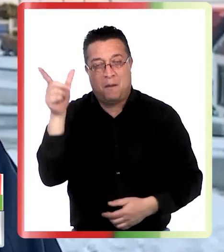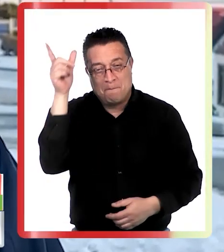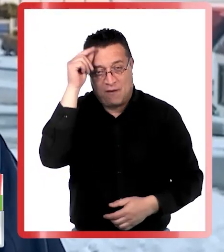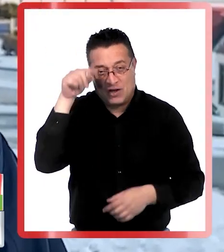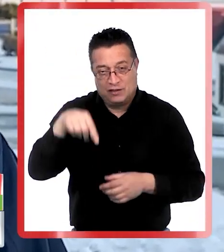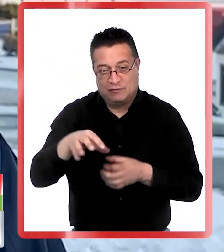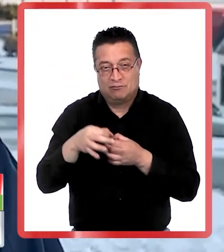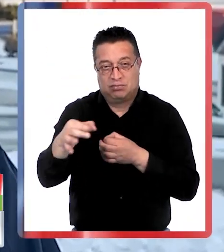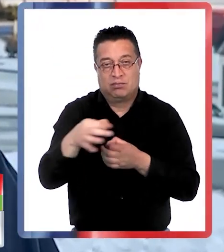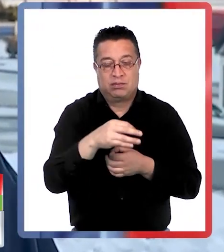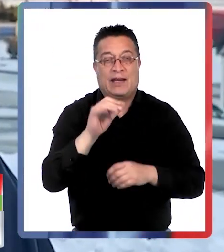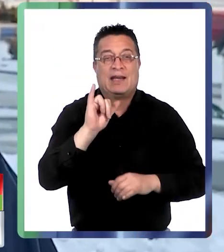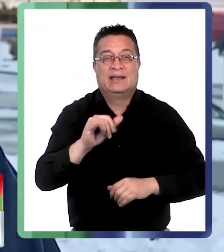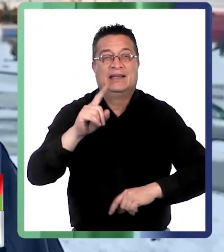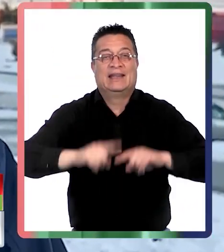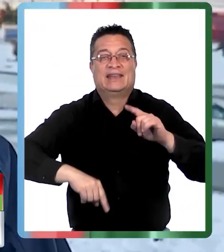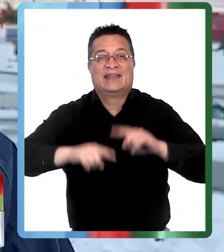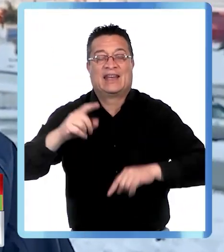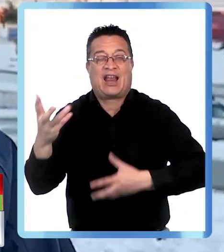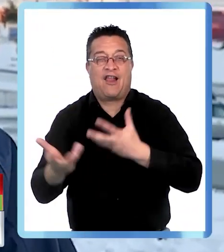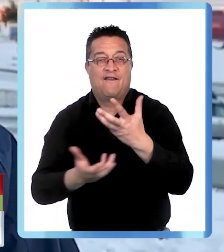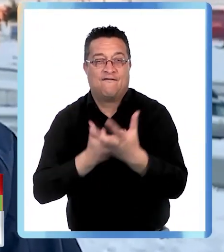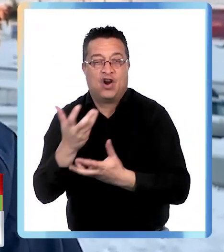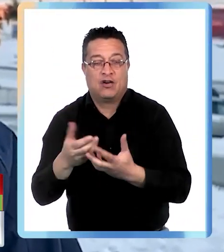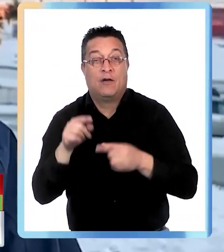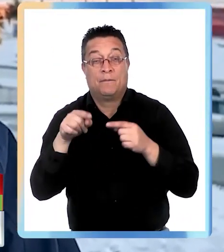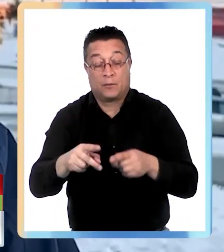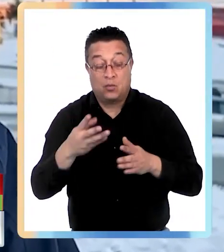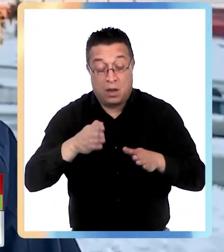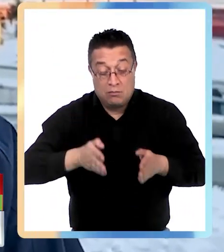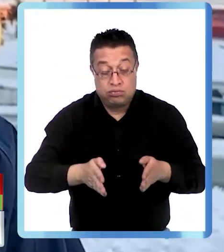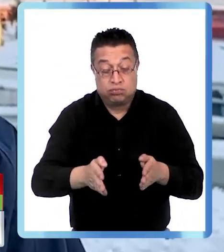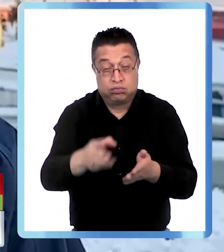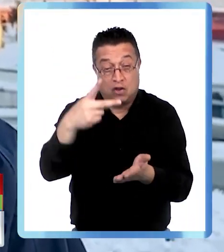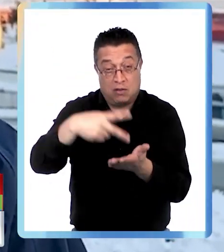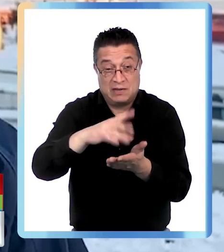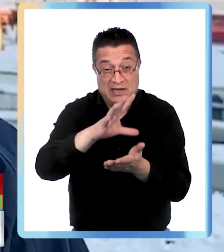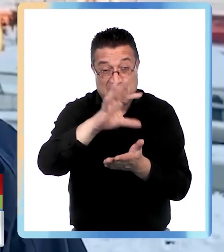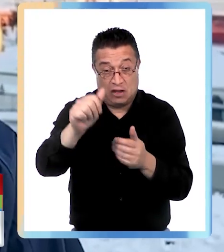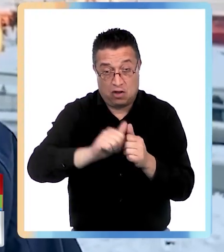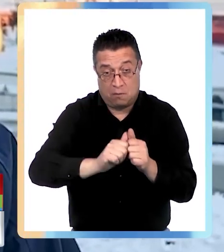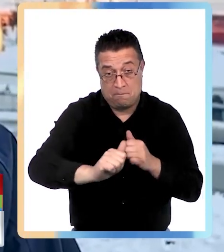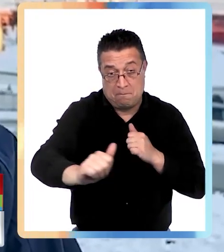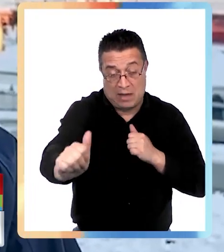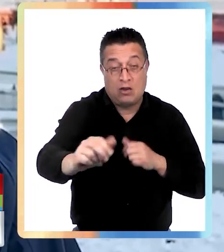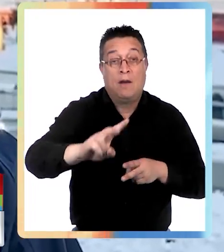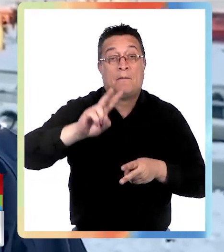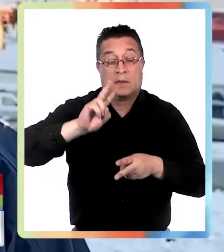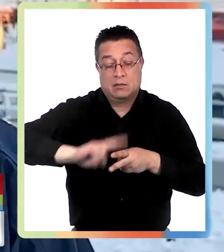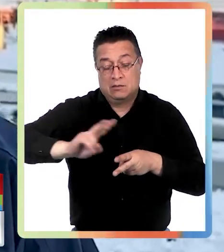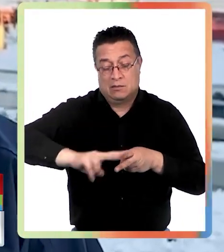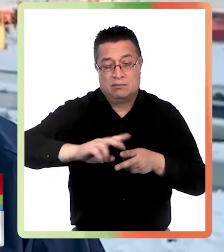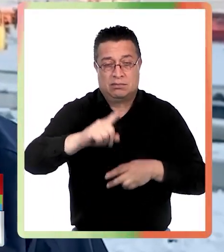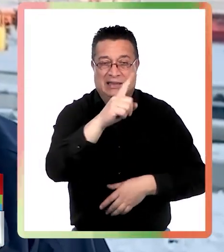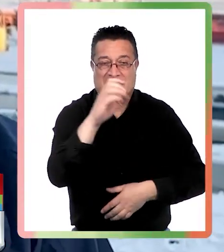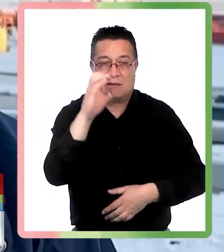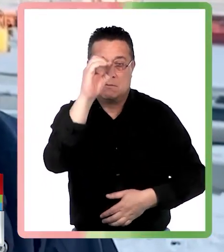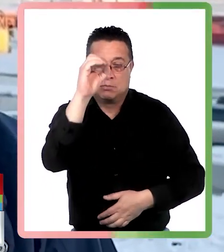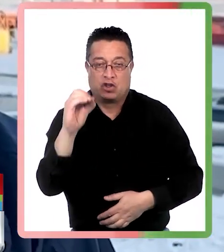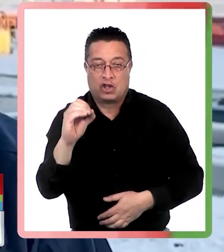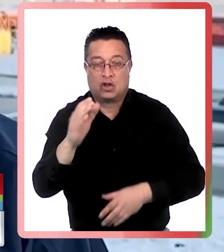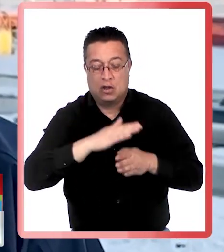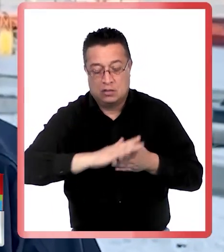la ciudad de Porvenir y también de la provincia de tierra del fuego vamos a intervenir una pista de 2500 m de longitud donde la vamos a reponer en su